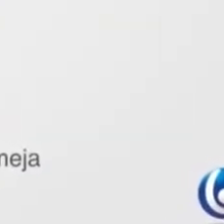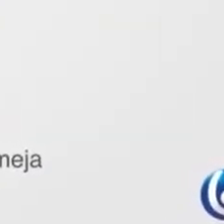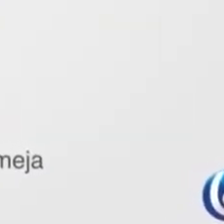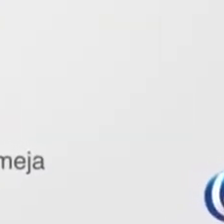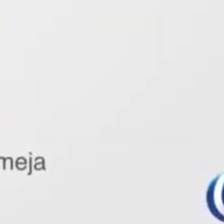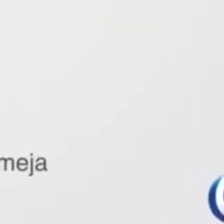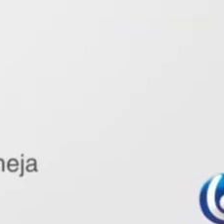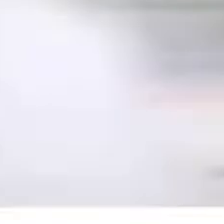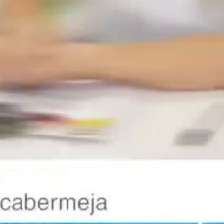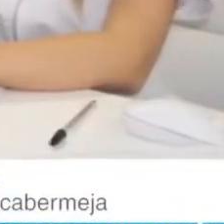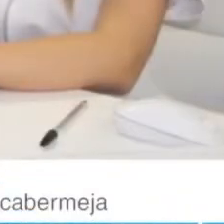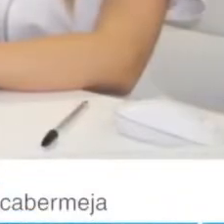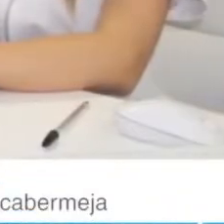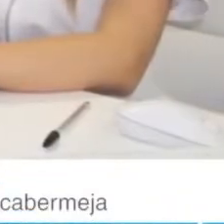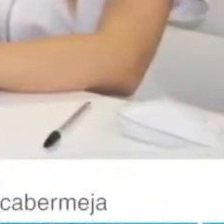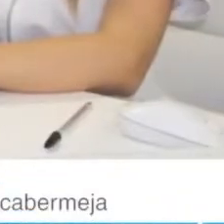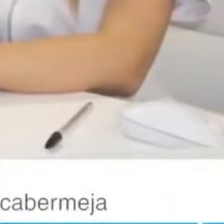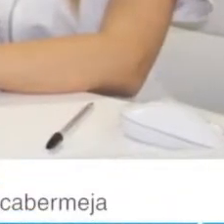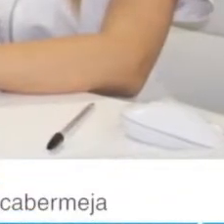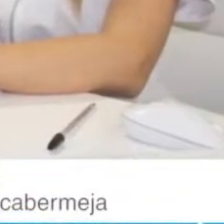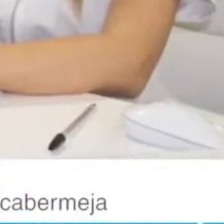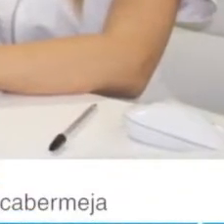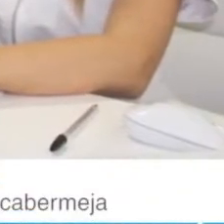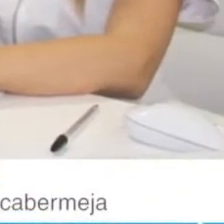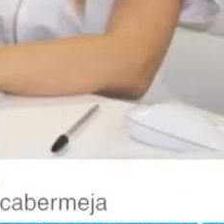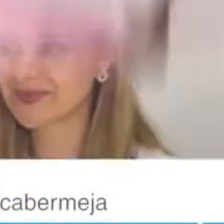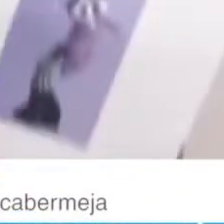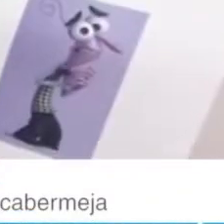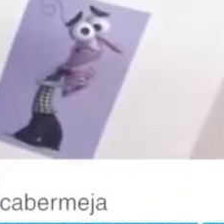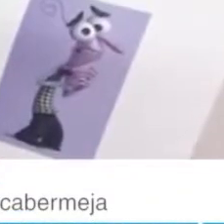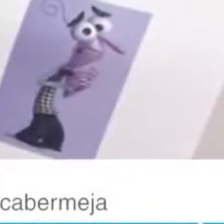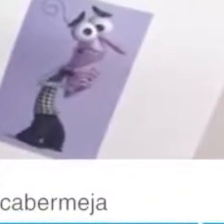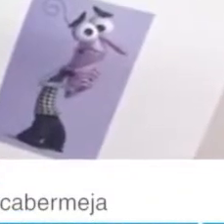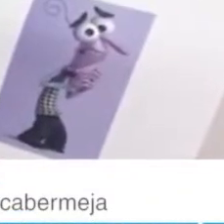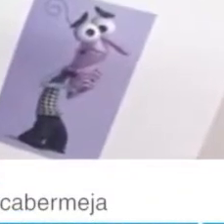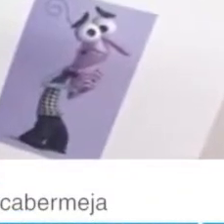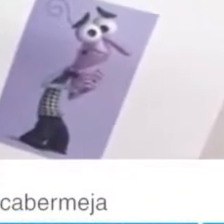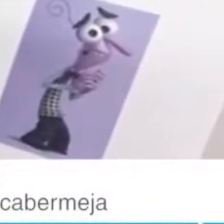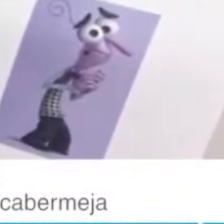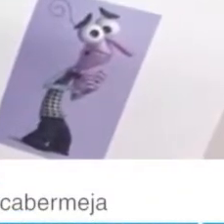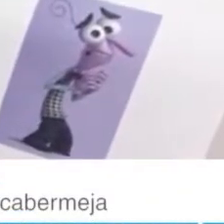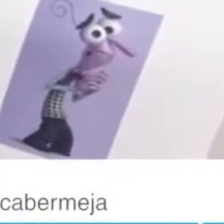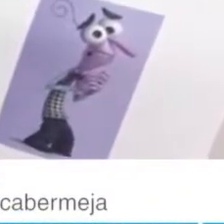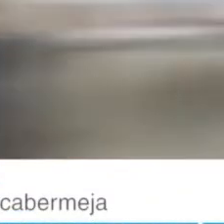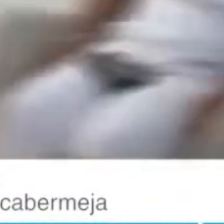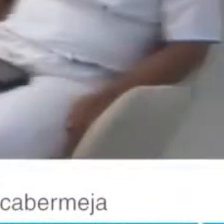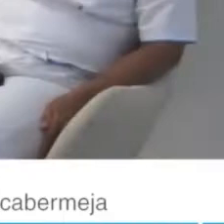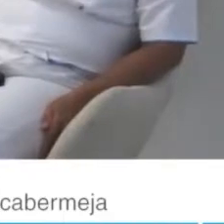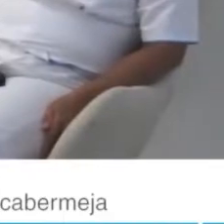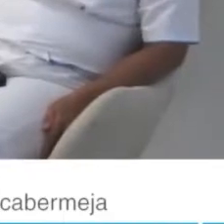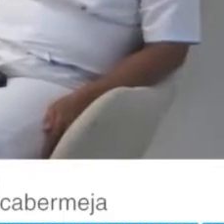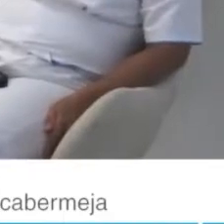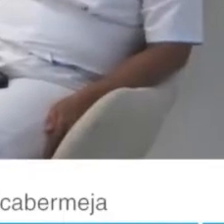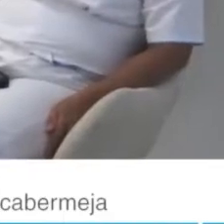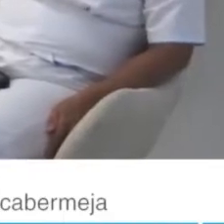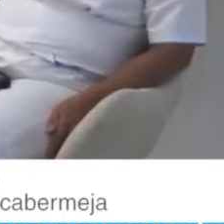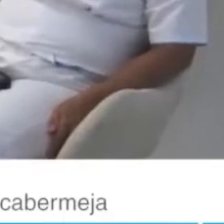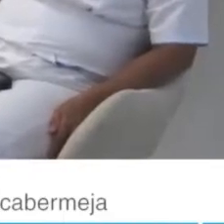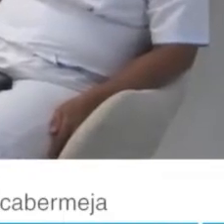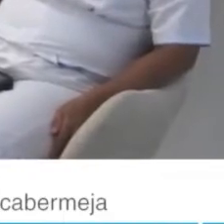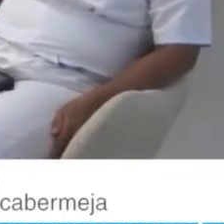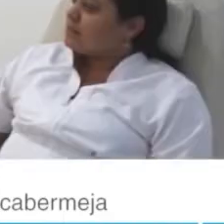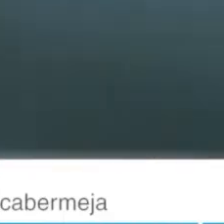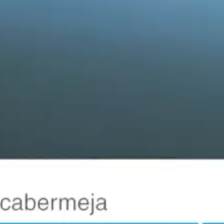Mente y Vida Consultorio Psicológico ofrece acompañamiento psicológico dirigido a niños, jóvenes y adultos, terapias de pareja para mejorar su